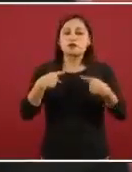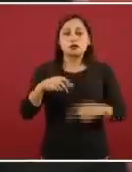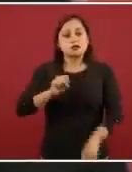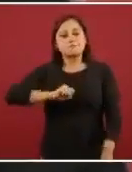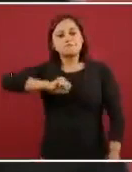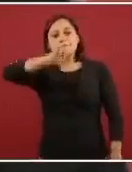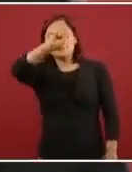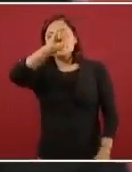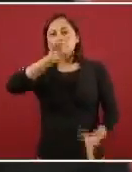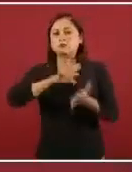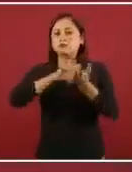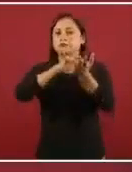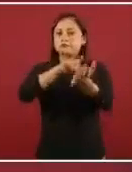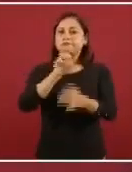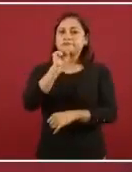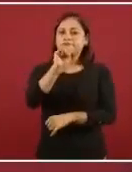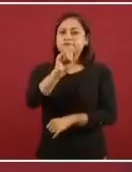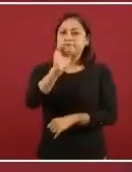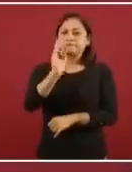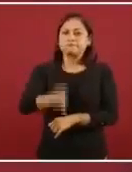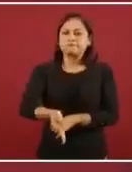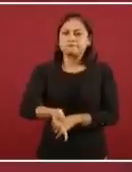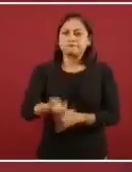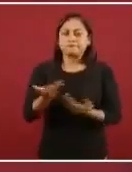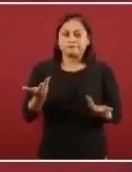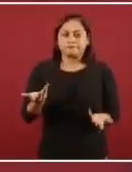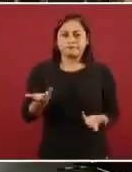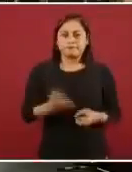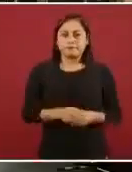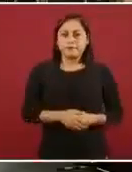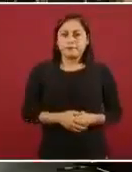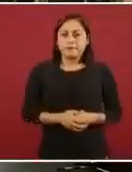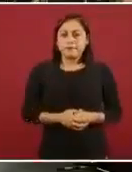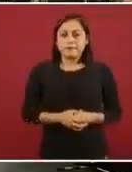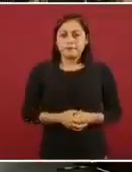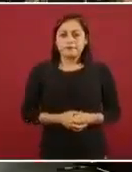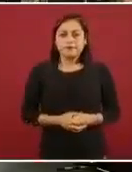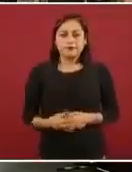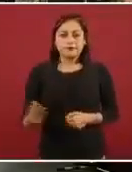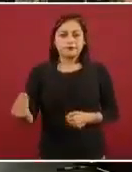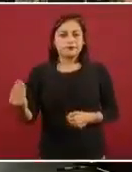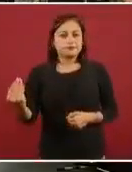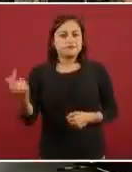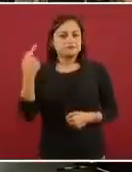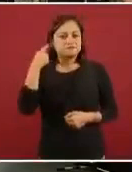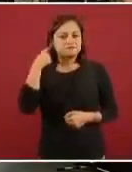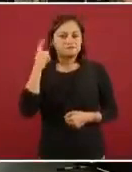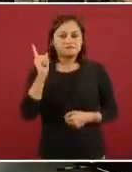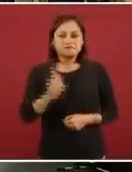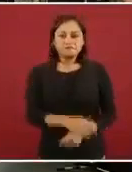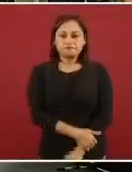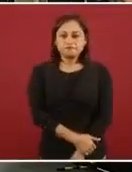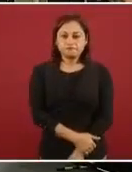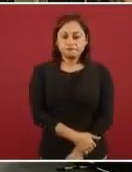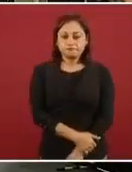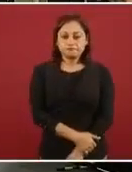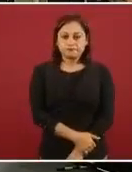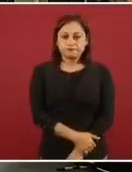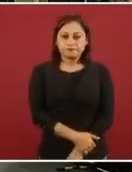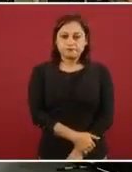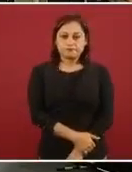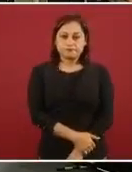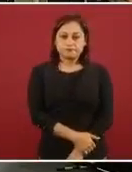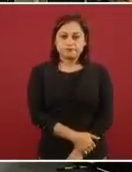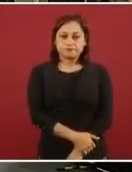este problema. ¿Ayer la Guardia Nacional a Villa Unión de manera